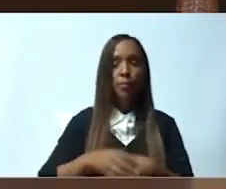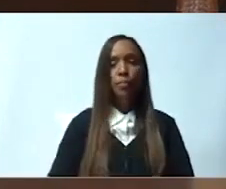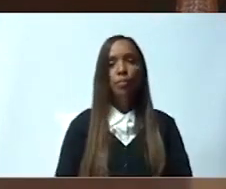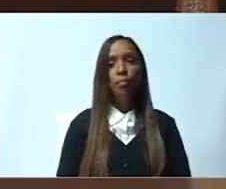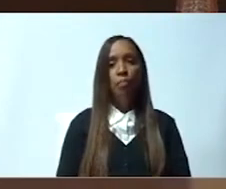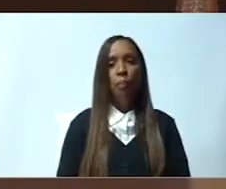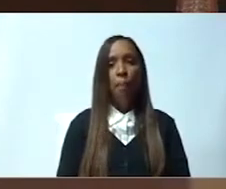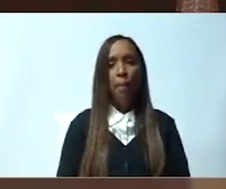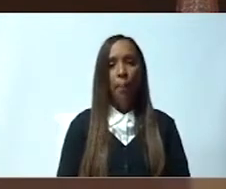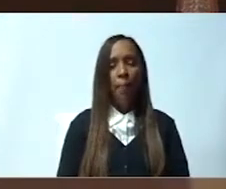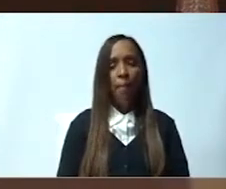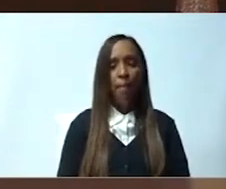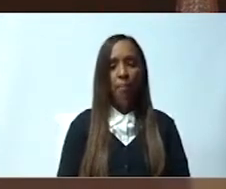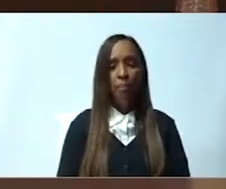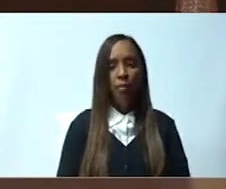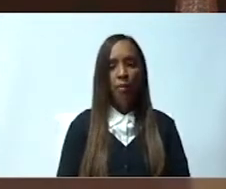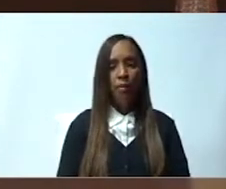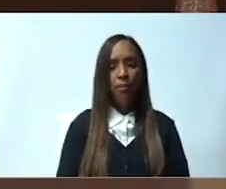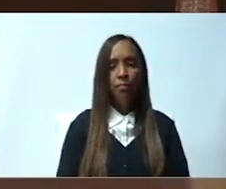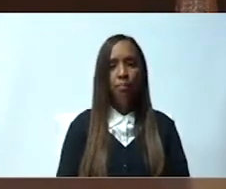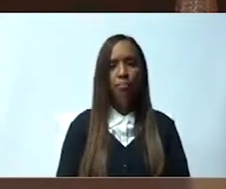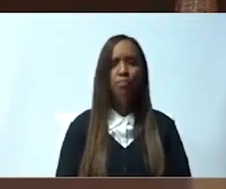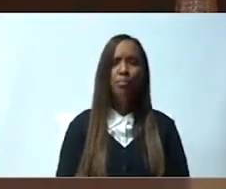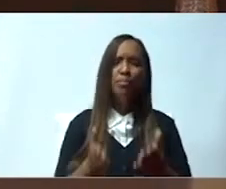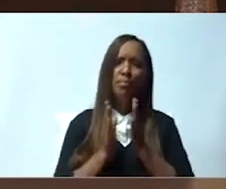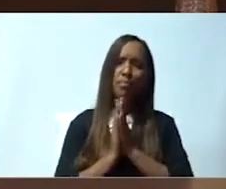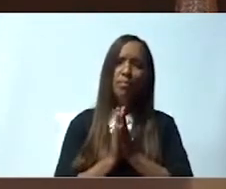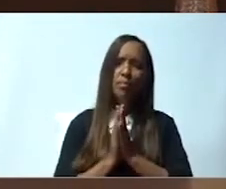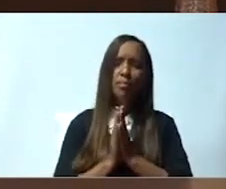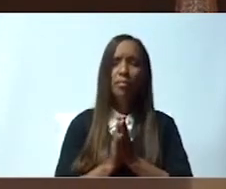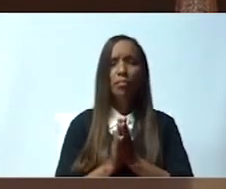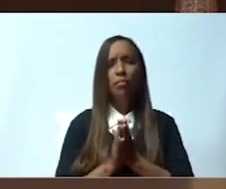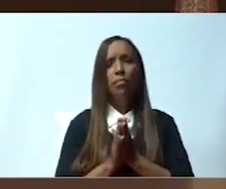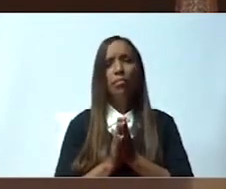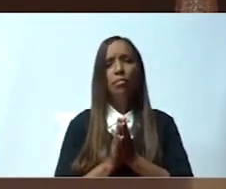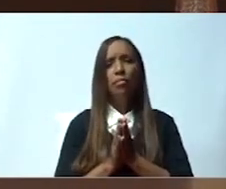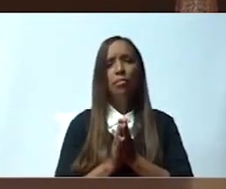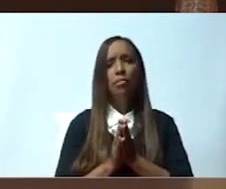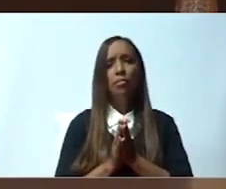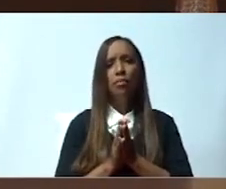rato, vamos a concluir con los trabajos de hoy.